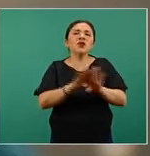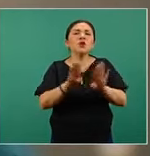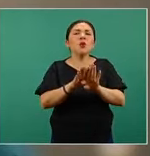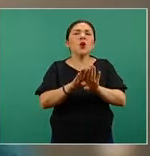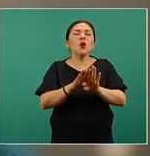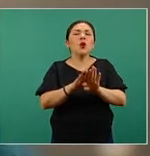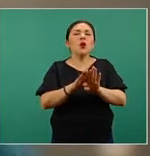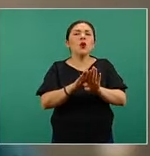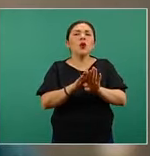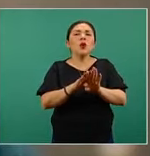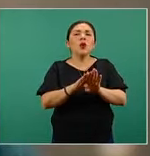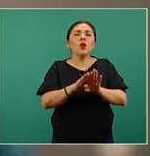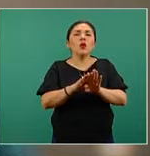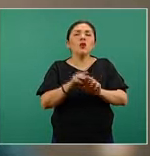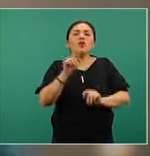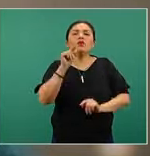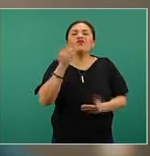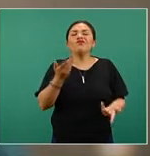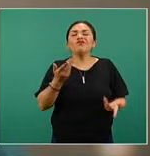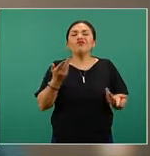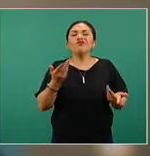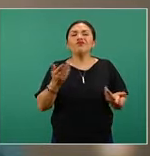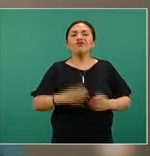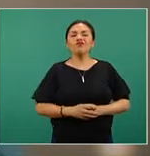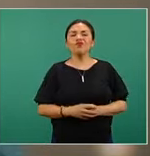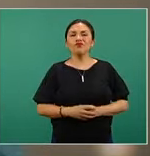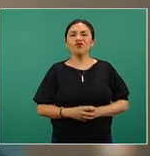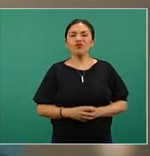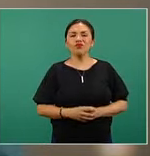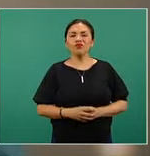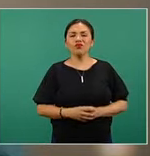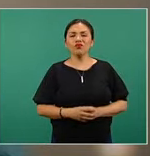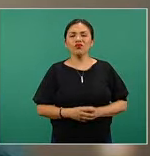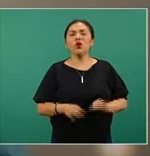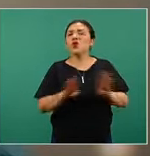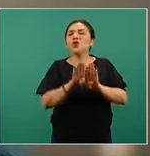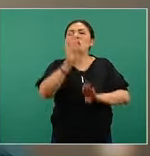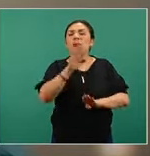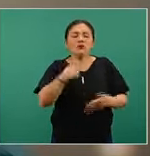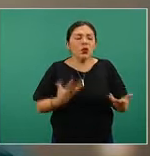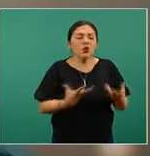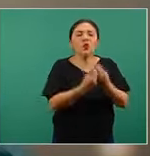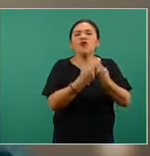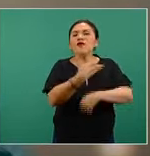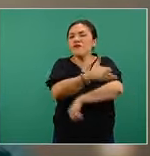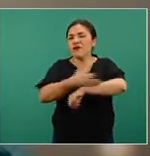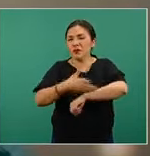ama cómo parte de la familia